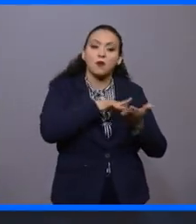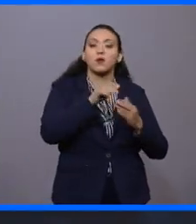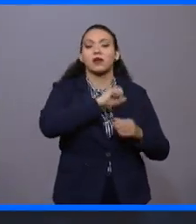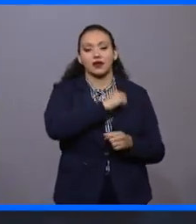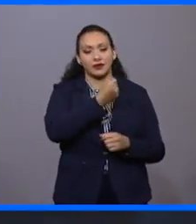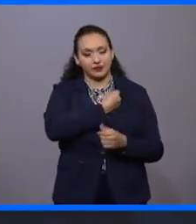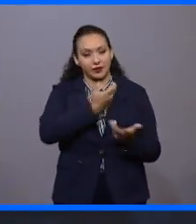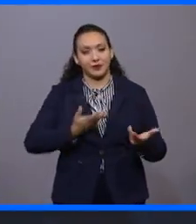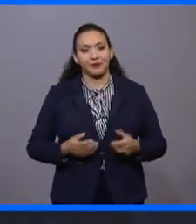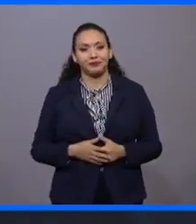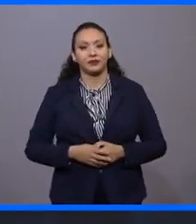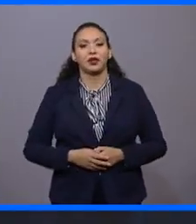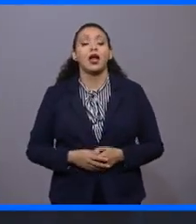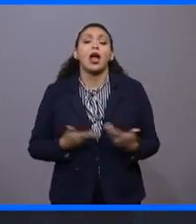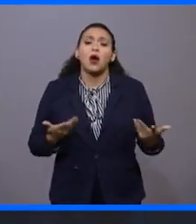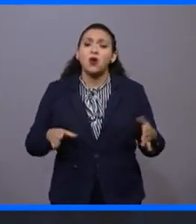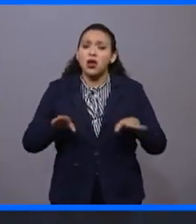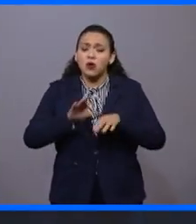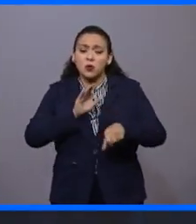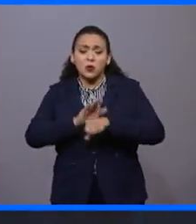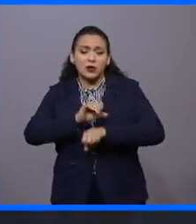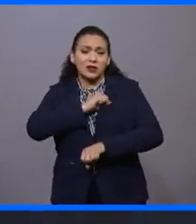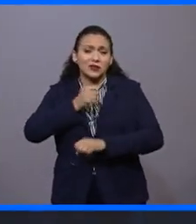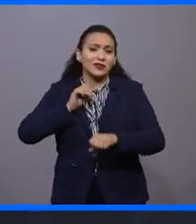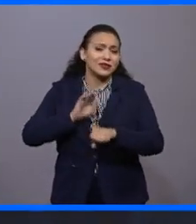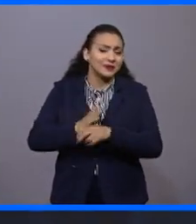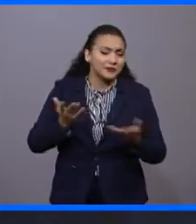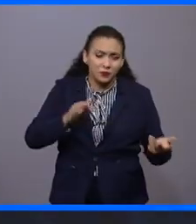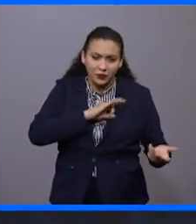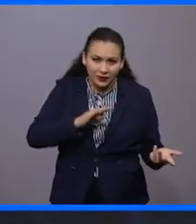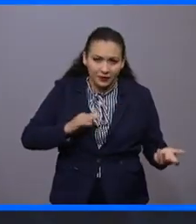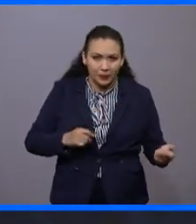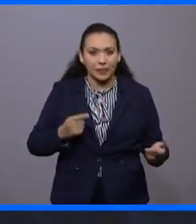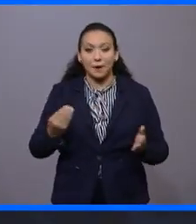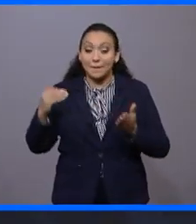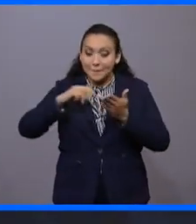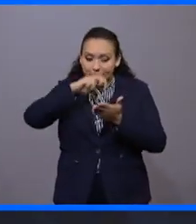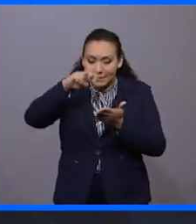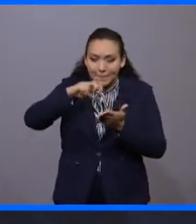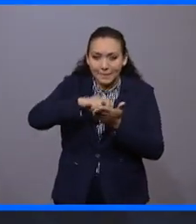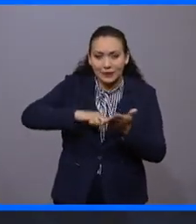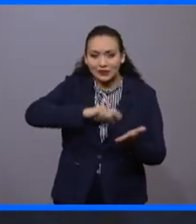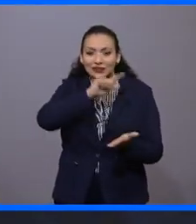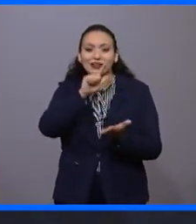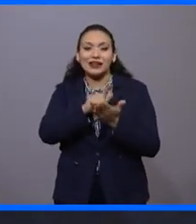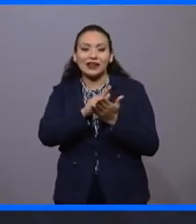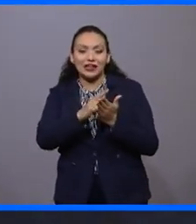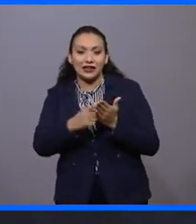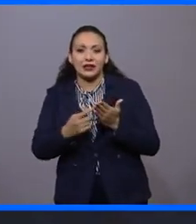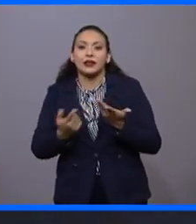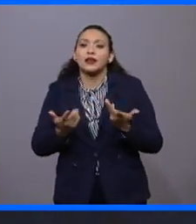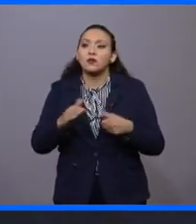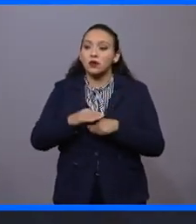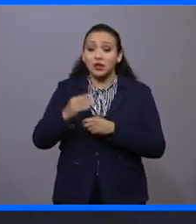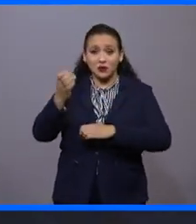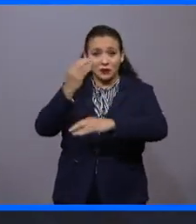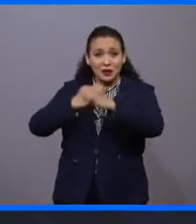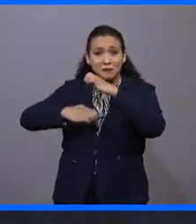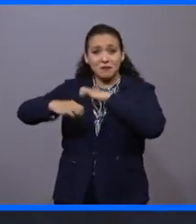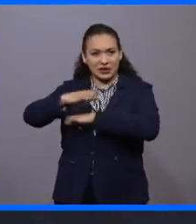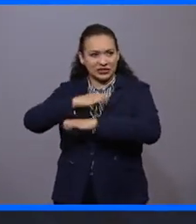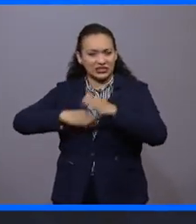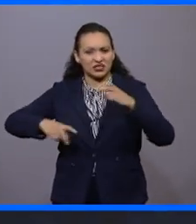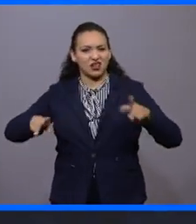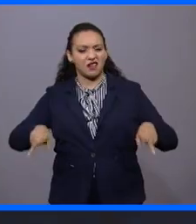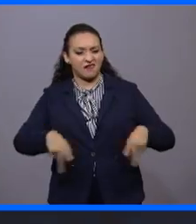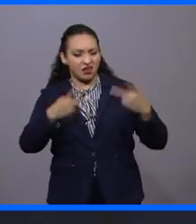instrumentos más poderosos para proteger la salud de las personas es la regulación de las actividades privadas que afectan de forma negativa